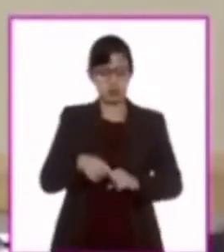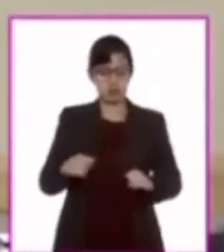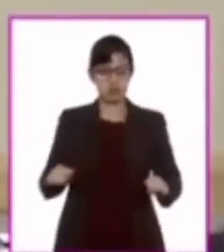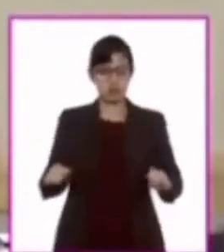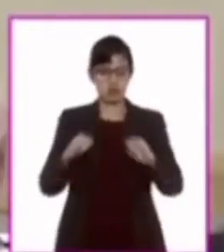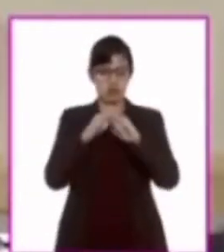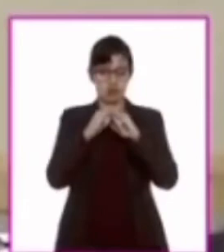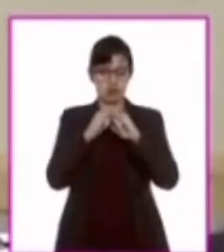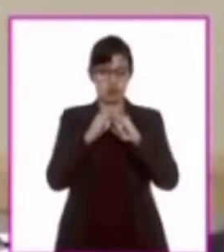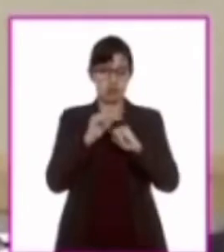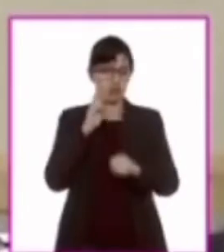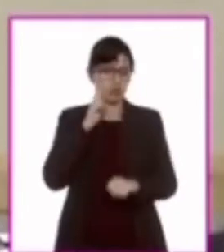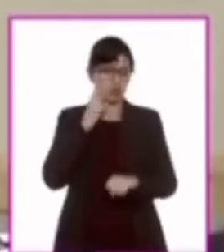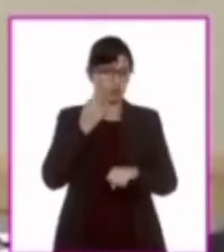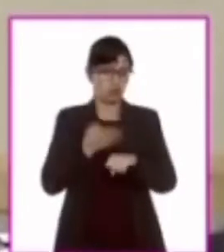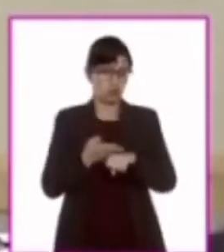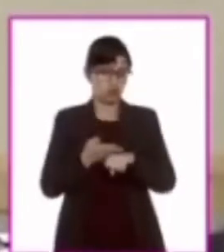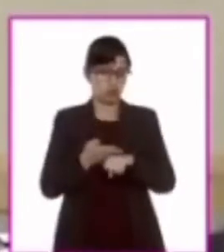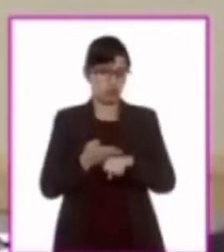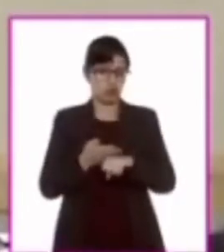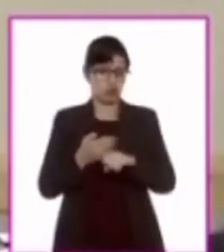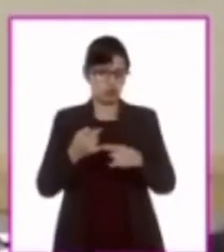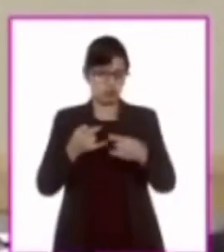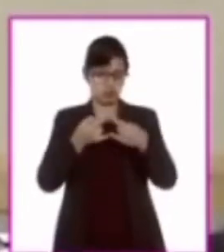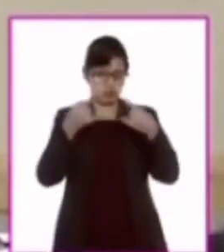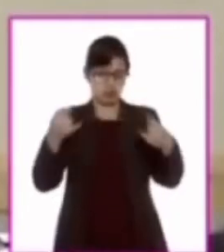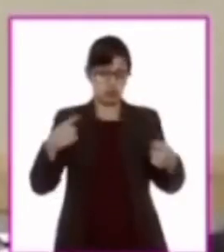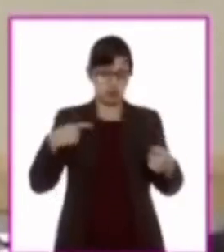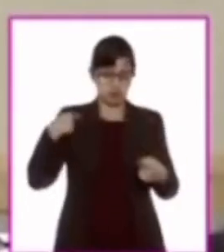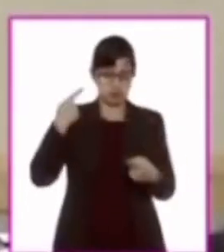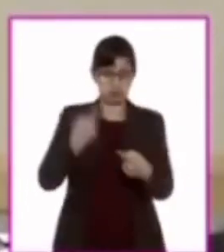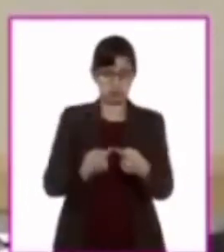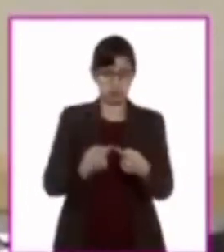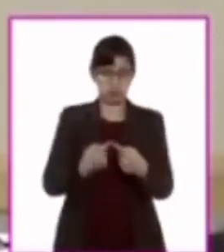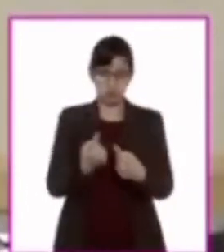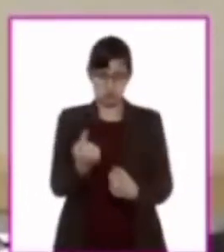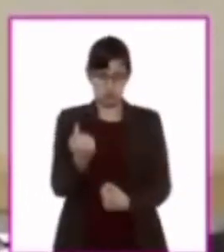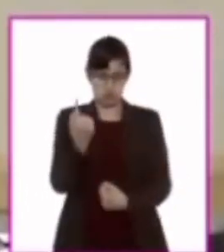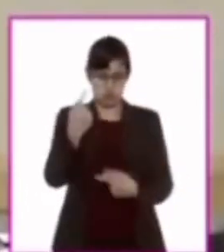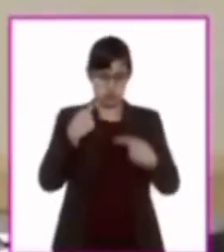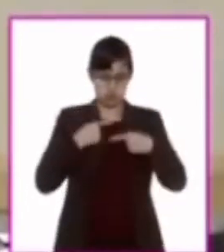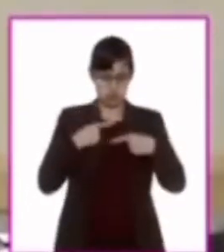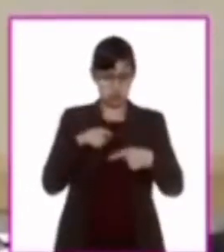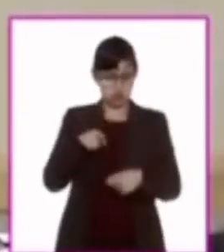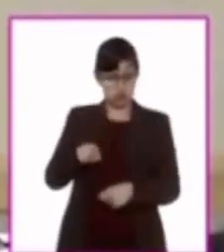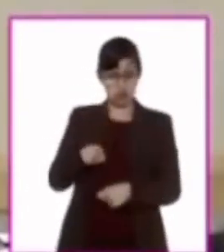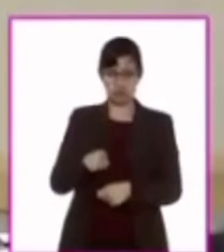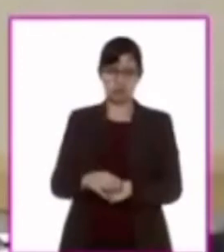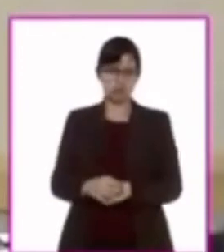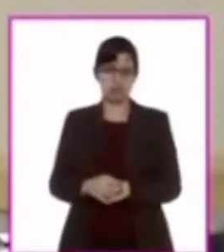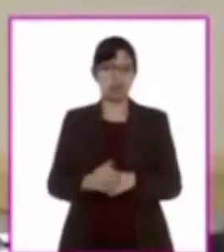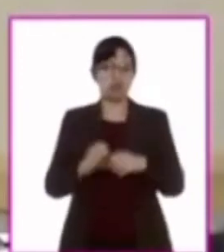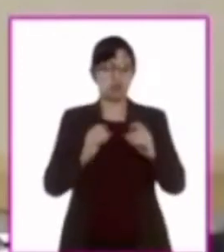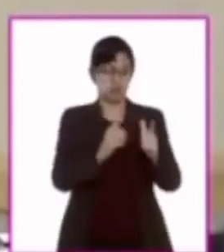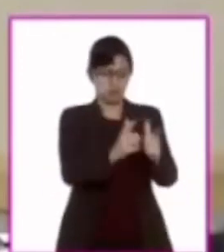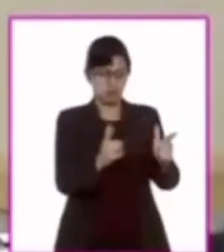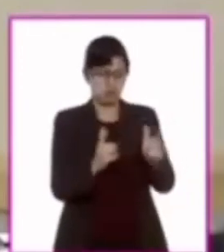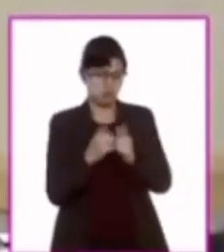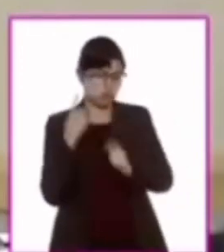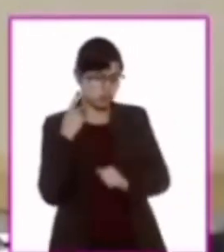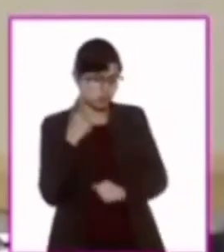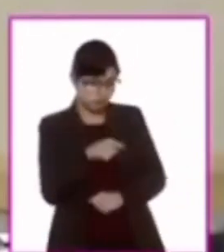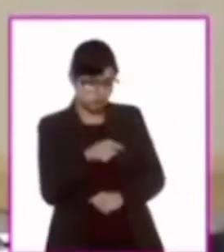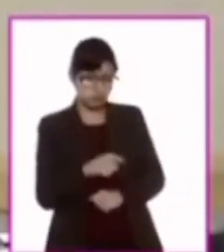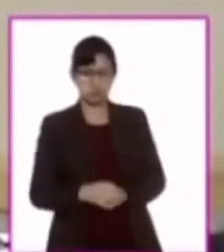en términos de su historia ni de su devenir histórico de una persona de una fuerza de un partido